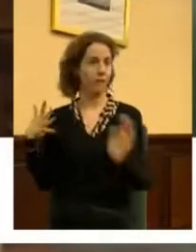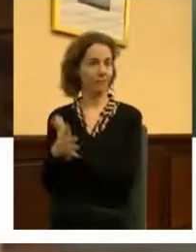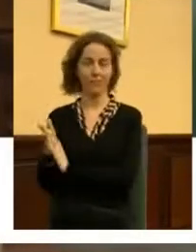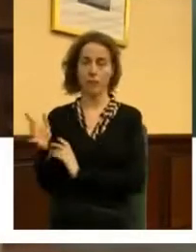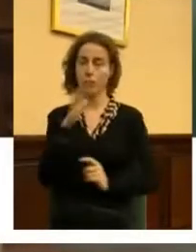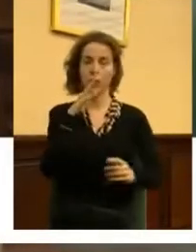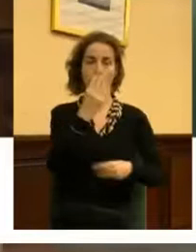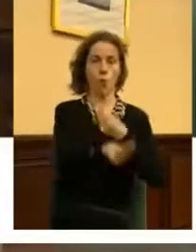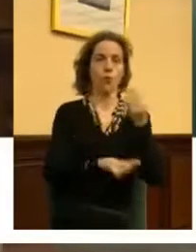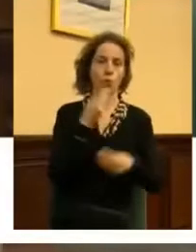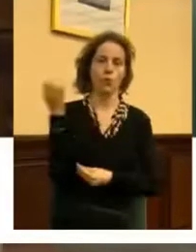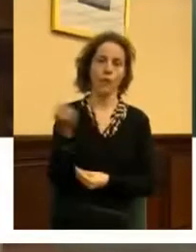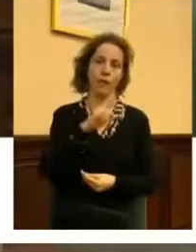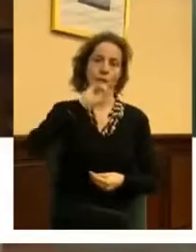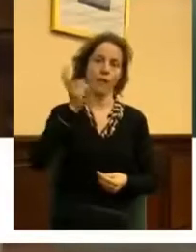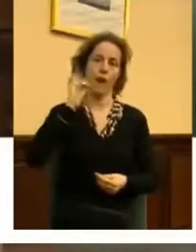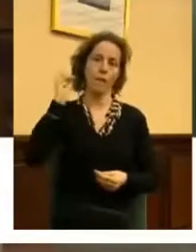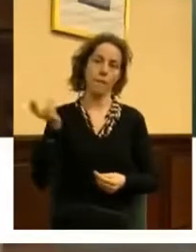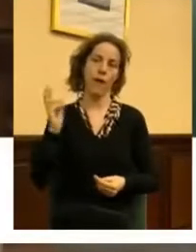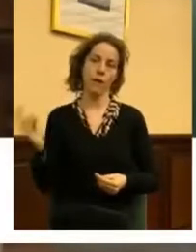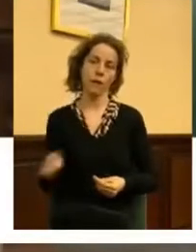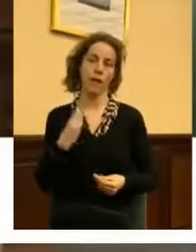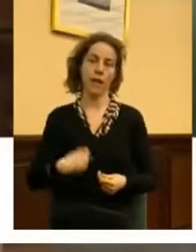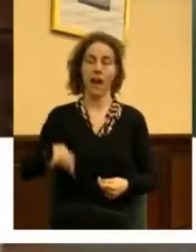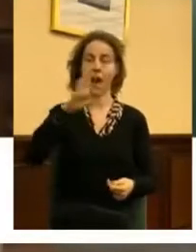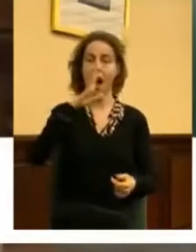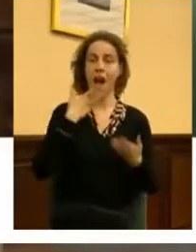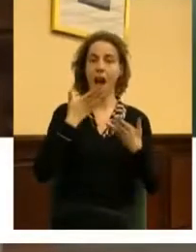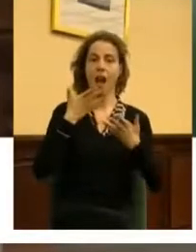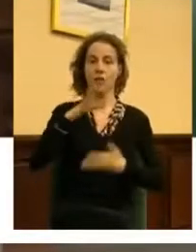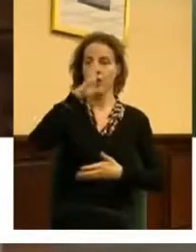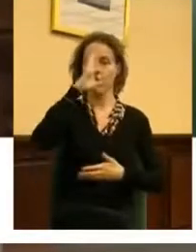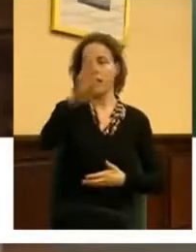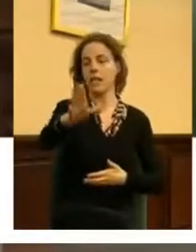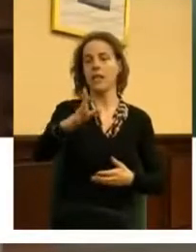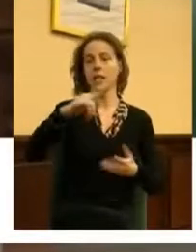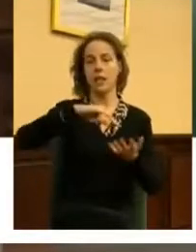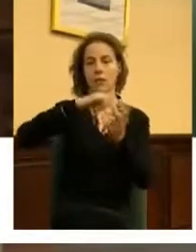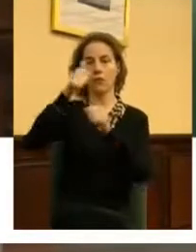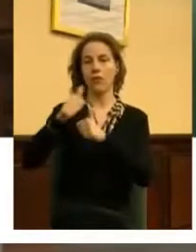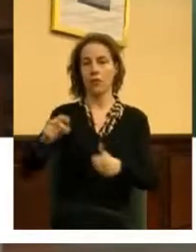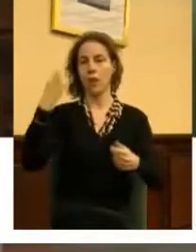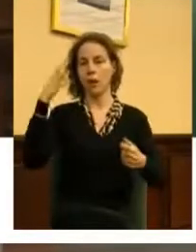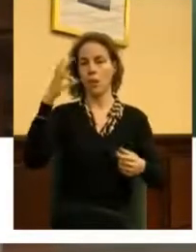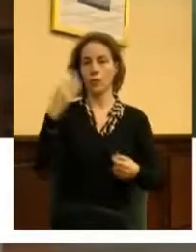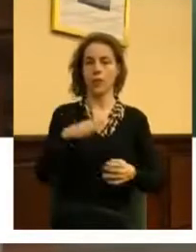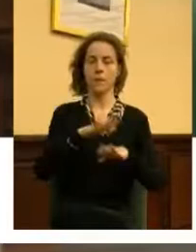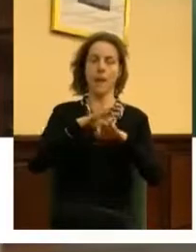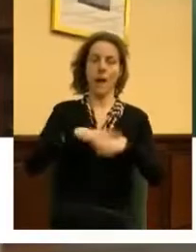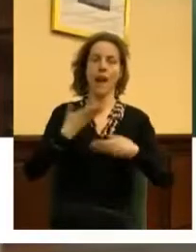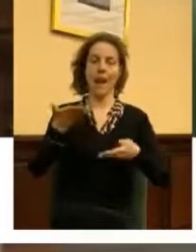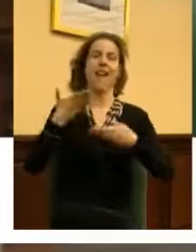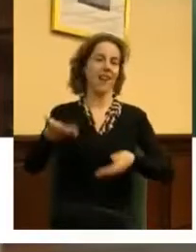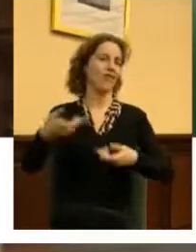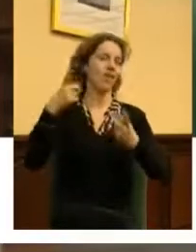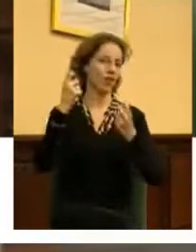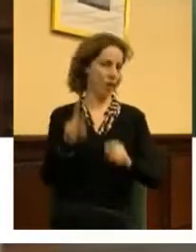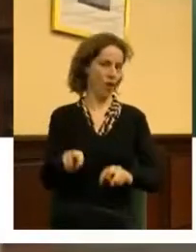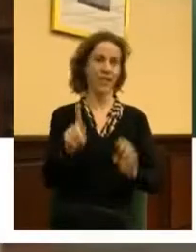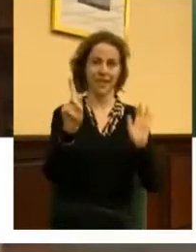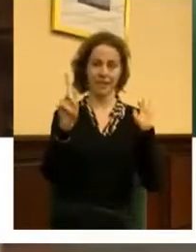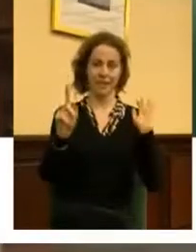uso ha de ser diversificado. Las ayudas directas no es la única manera de contribuir al rescate